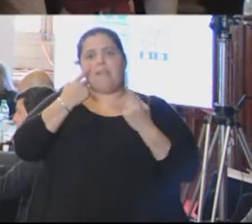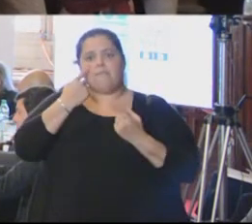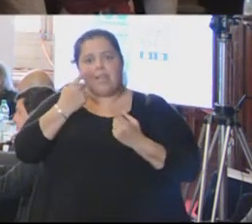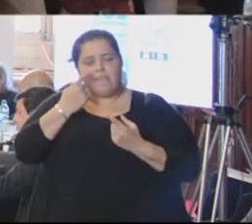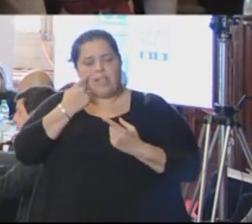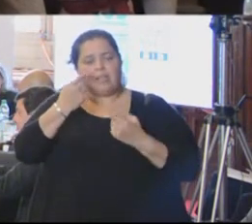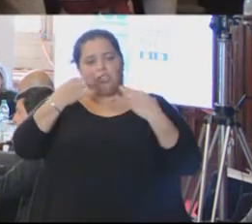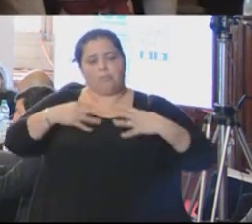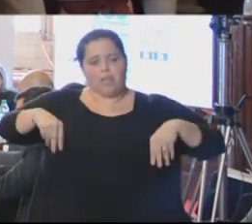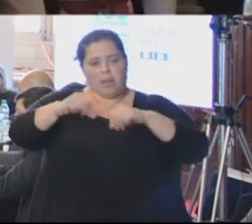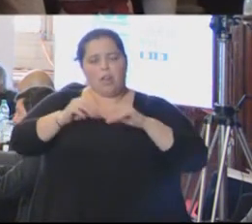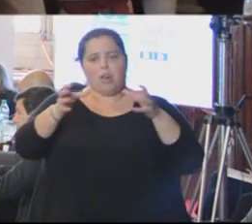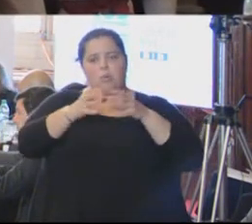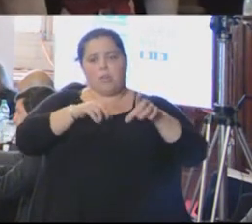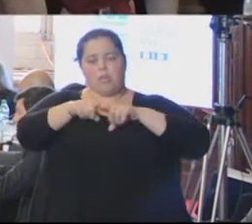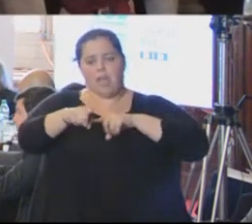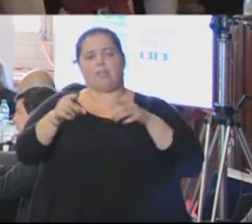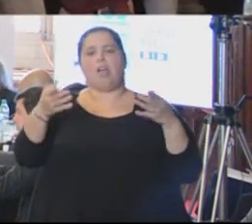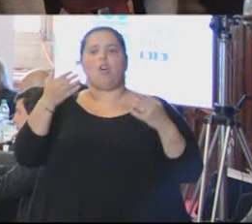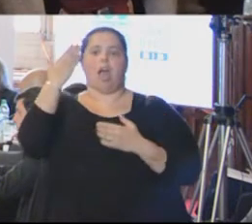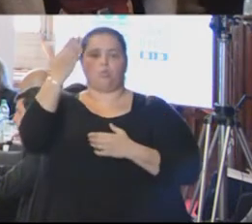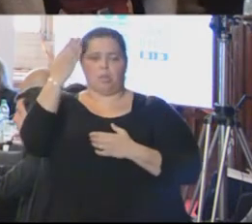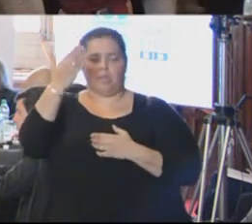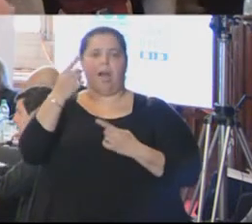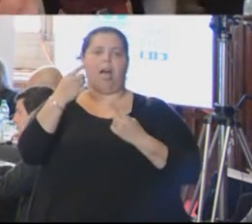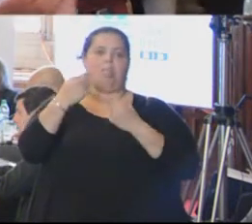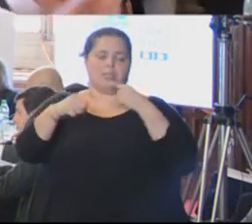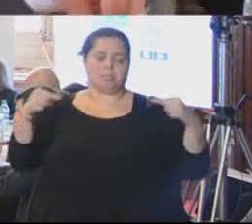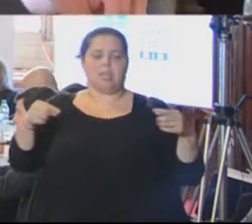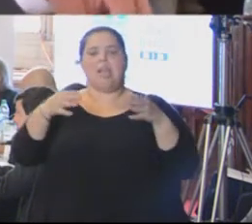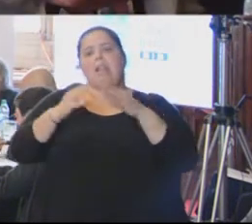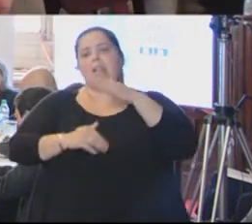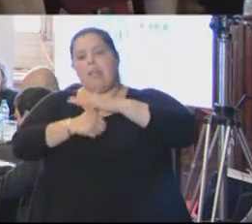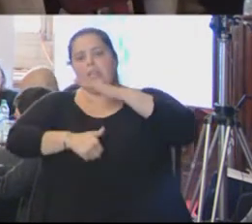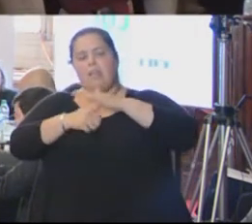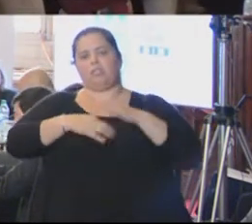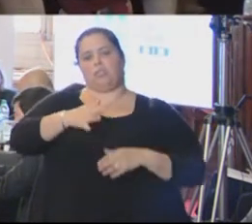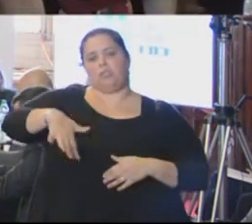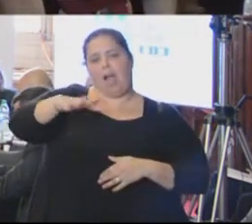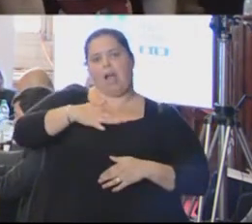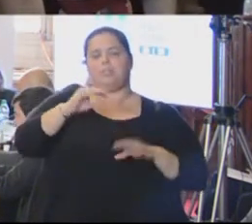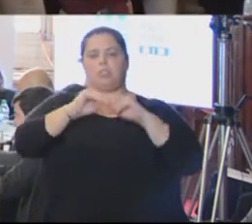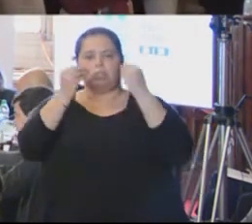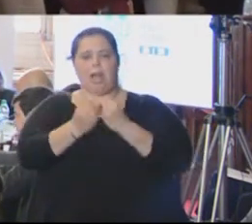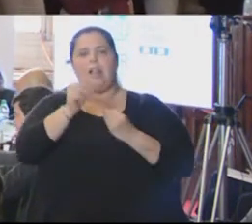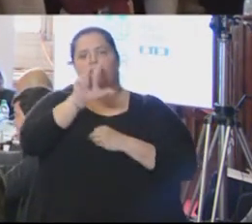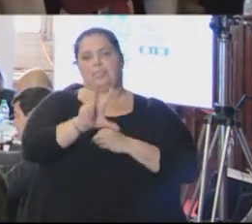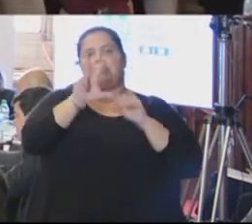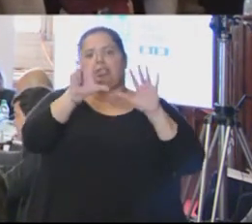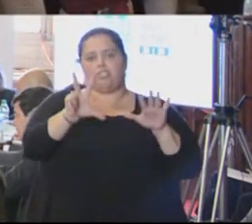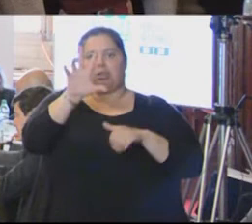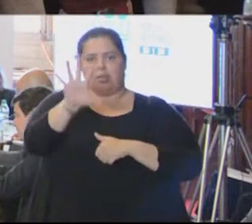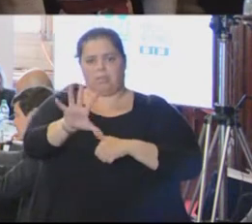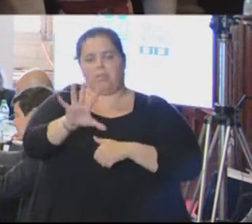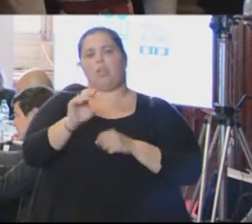reuniones directas con autoridades civiles y líderes sociales, entre otros, para un total de 385. Además, en